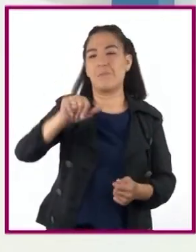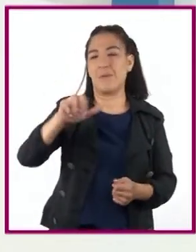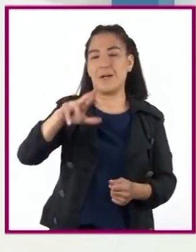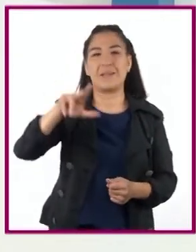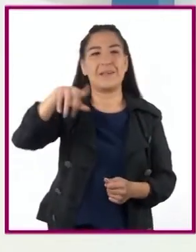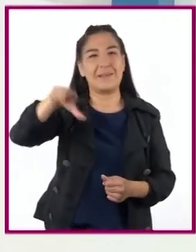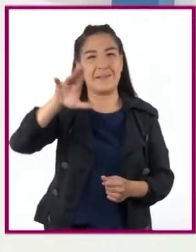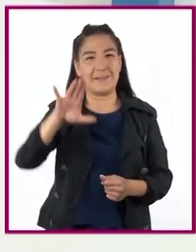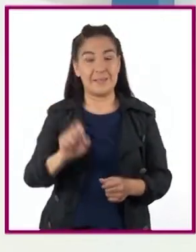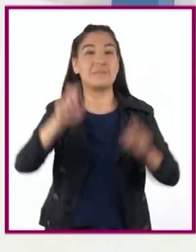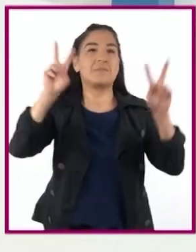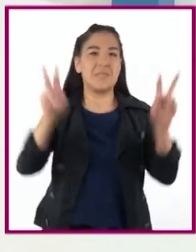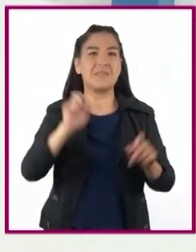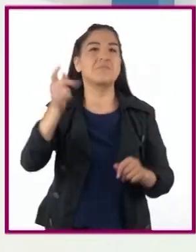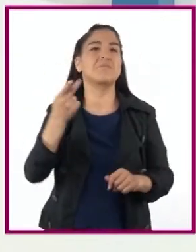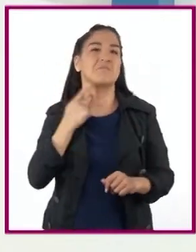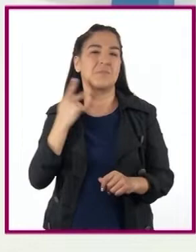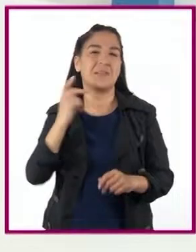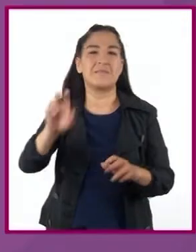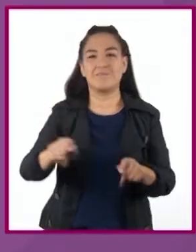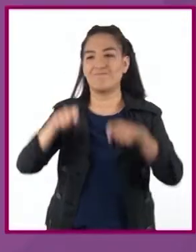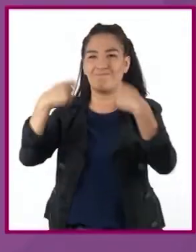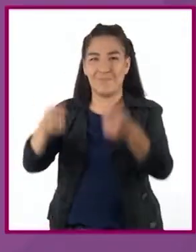título político otorgado por Carlos V.